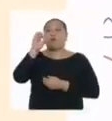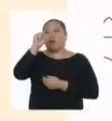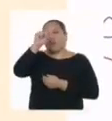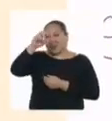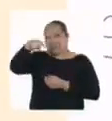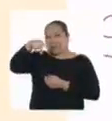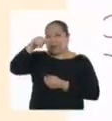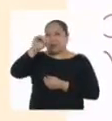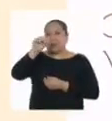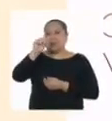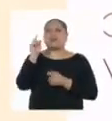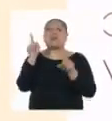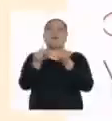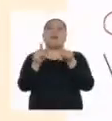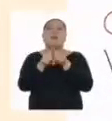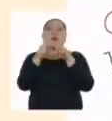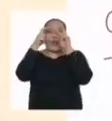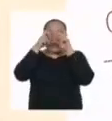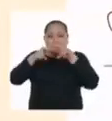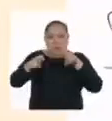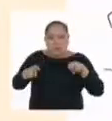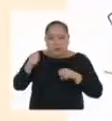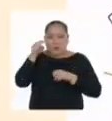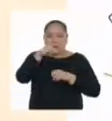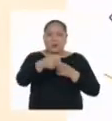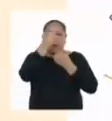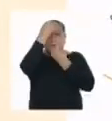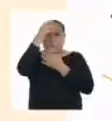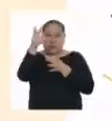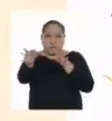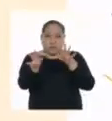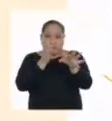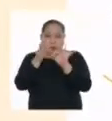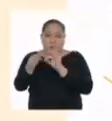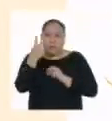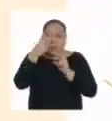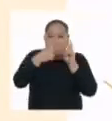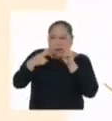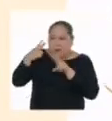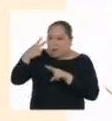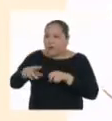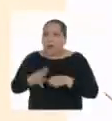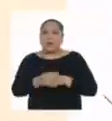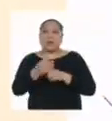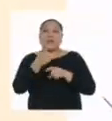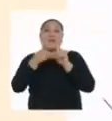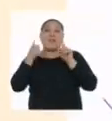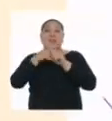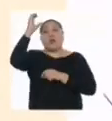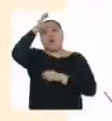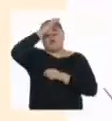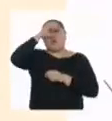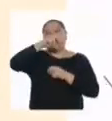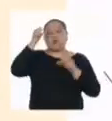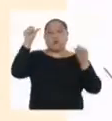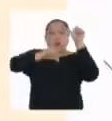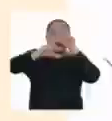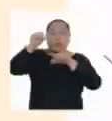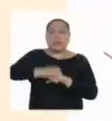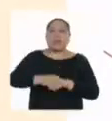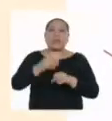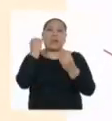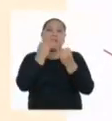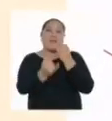fotosíntesis. También analizaremos los datos obtenidos para interpretarlos en base a conocimientos científicos